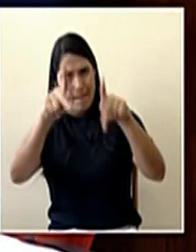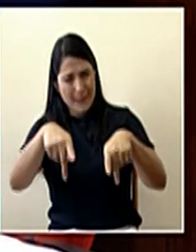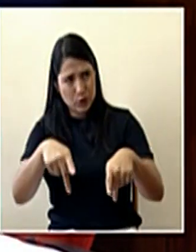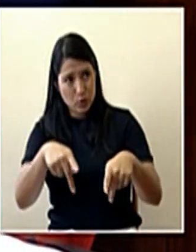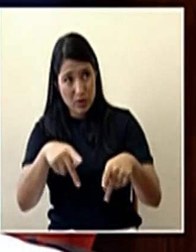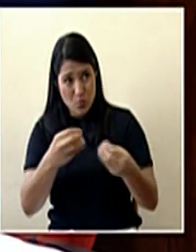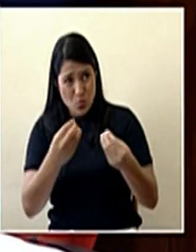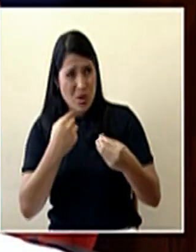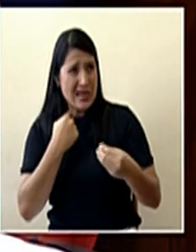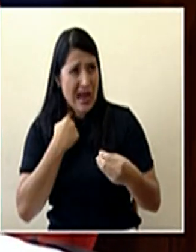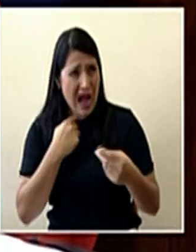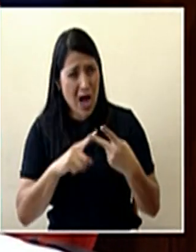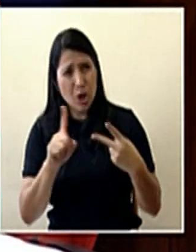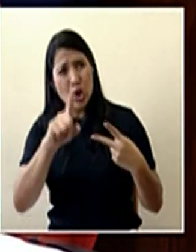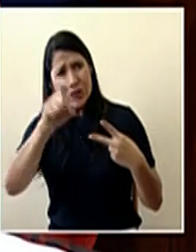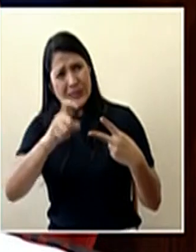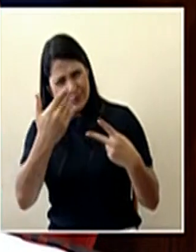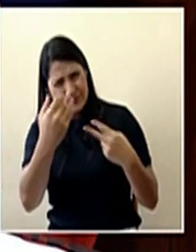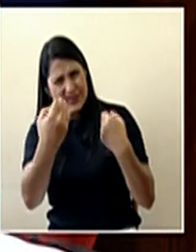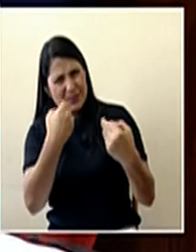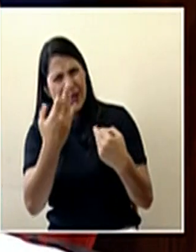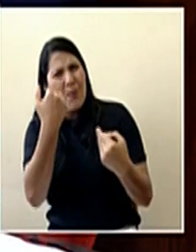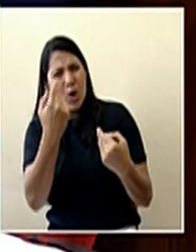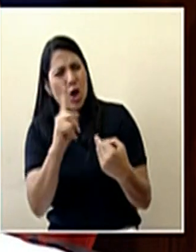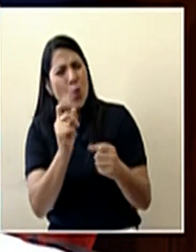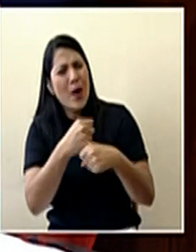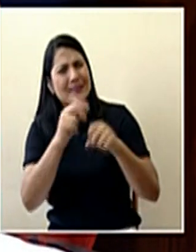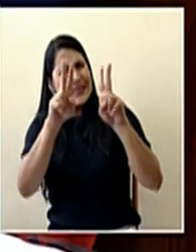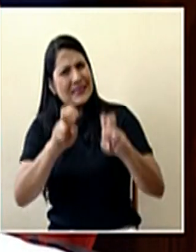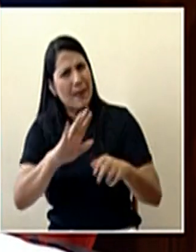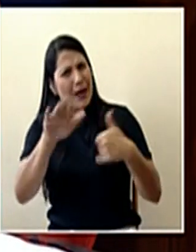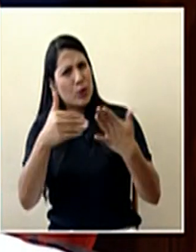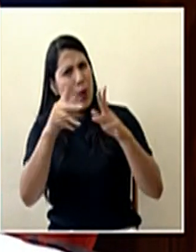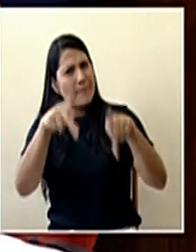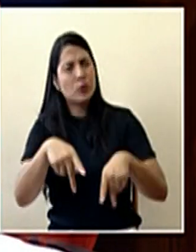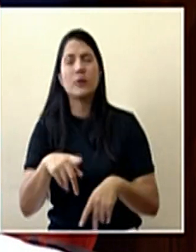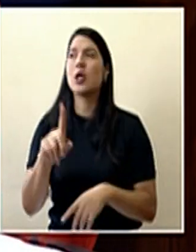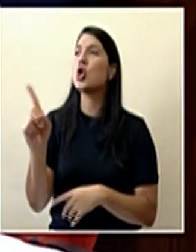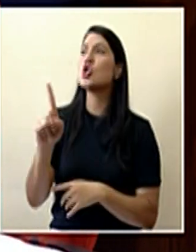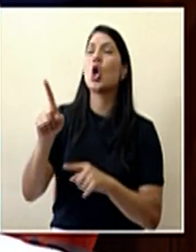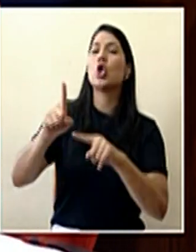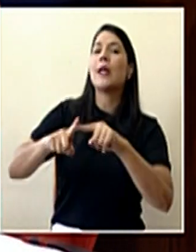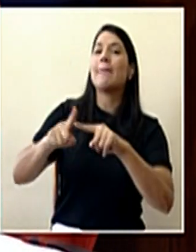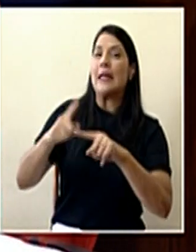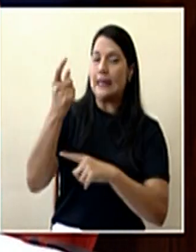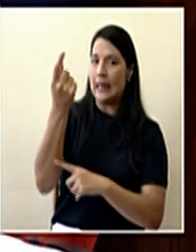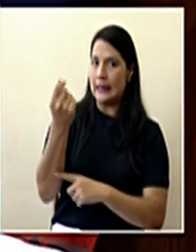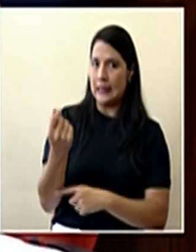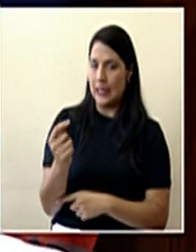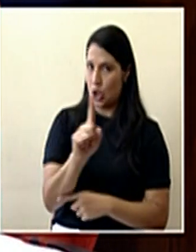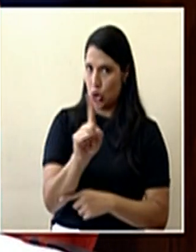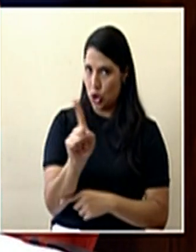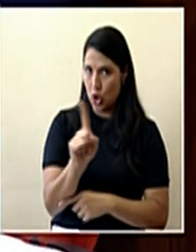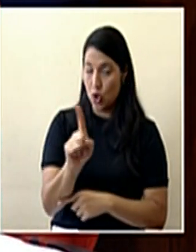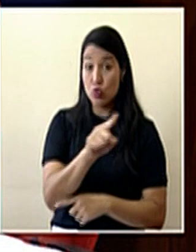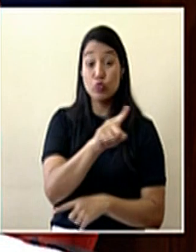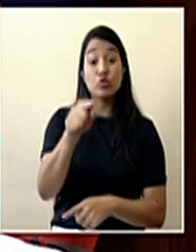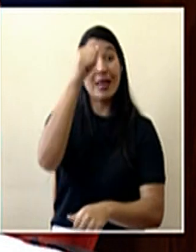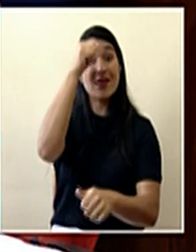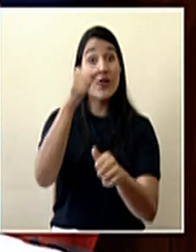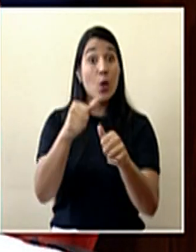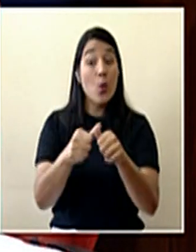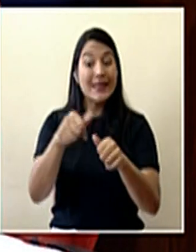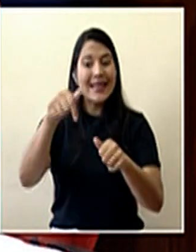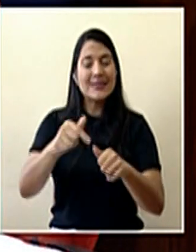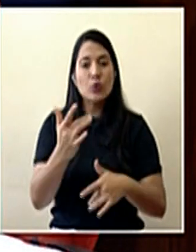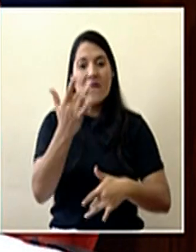muy caro? ¿No es necesario? Por favor, explicar. No es un asunto de dinero. Tenemos que recordar que esto es un evento